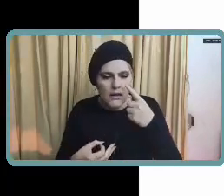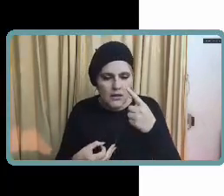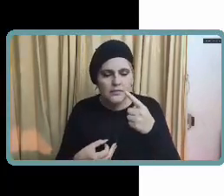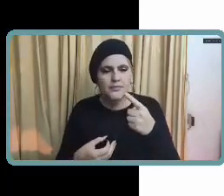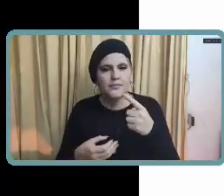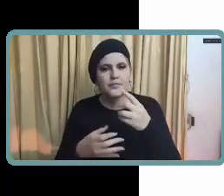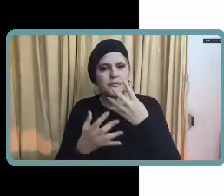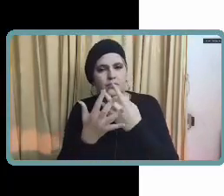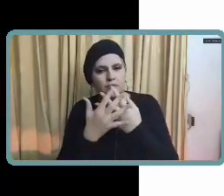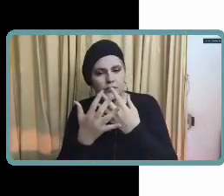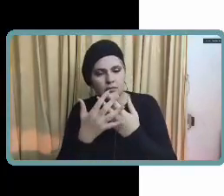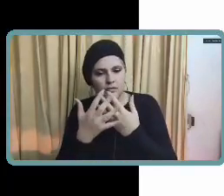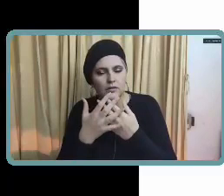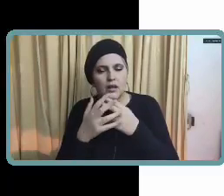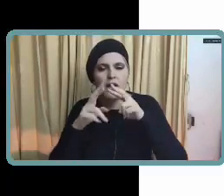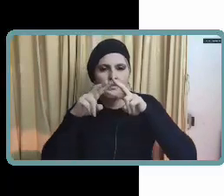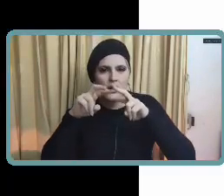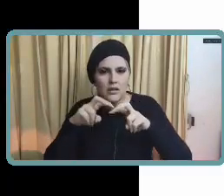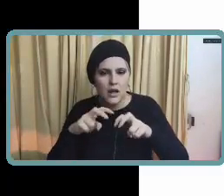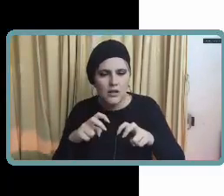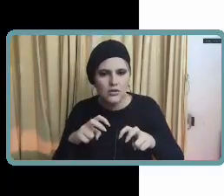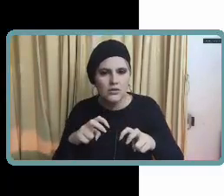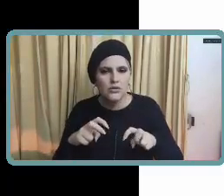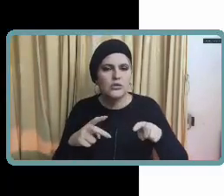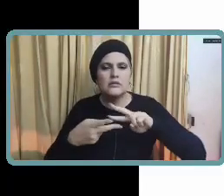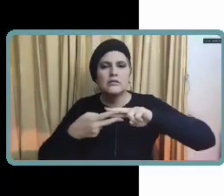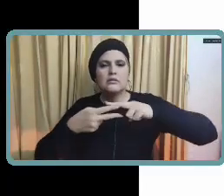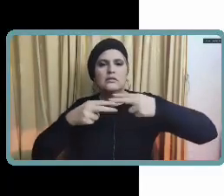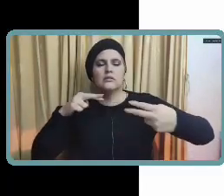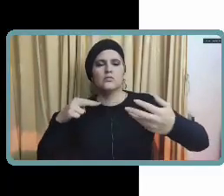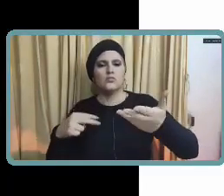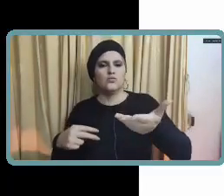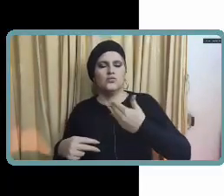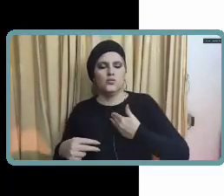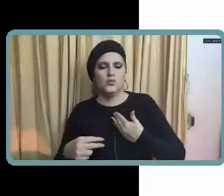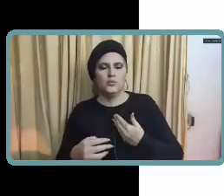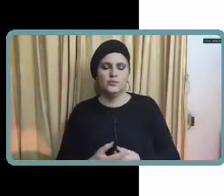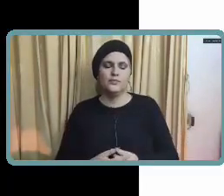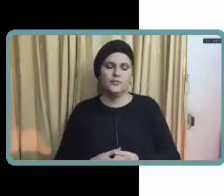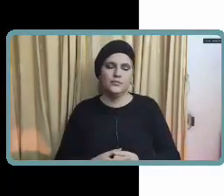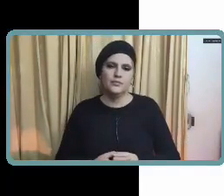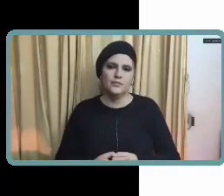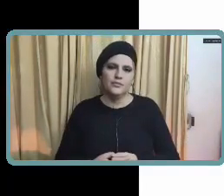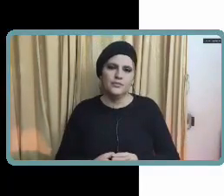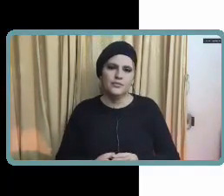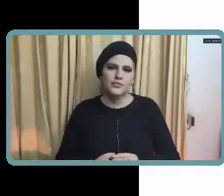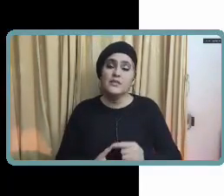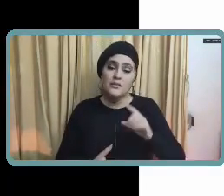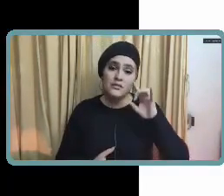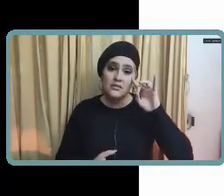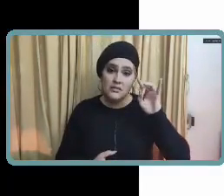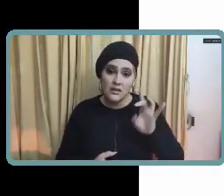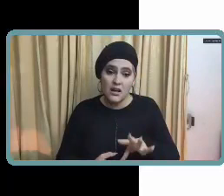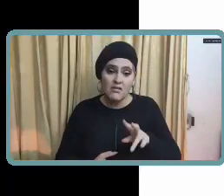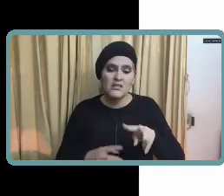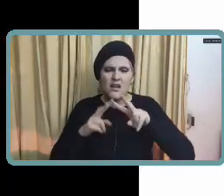genéticas respecto a la herencia. Sabemos entonces, hay muchas investigaciones